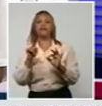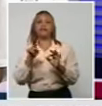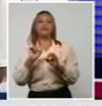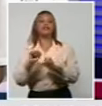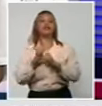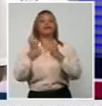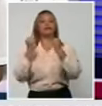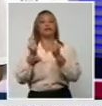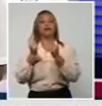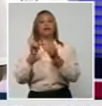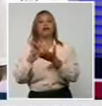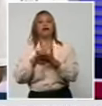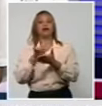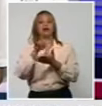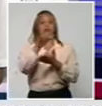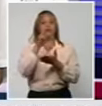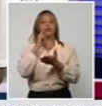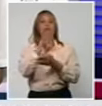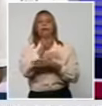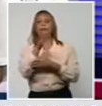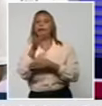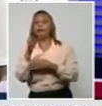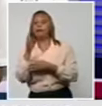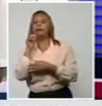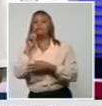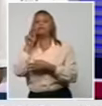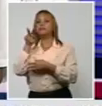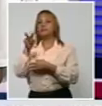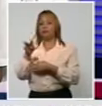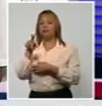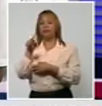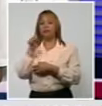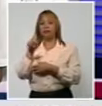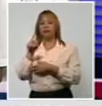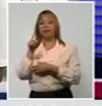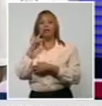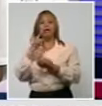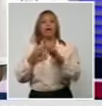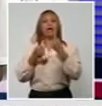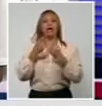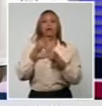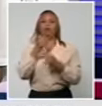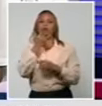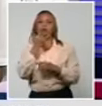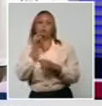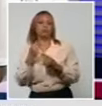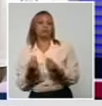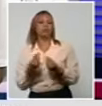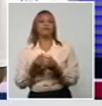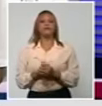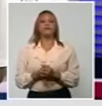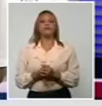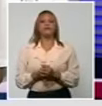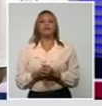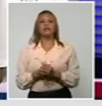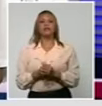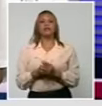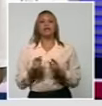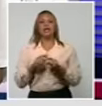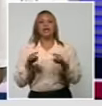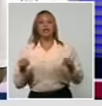aquellos aeropuertos que hemos ido visitando y en los que hemos visto que existe algún que otra debilidad. Además que los flujos se